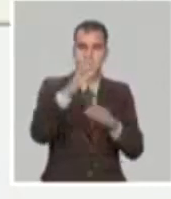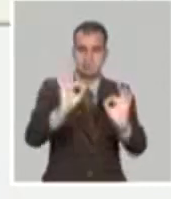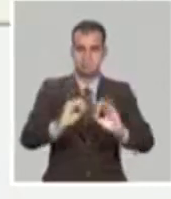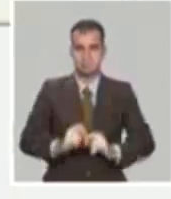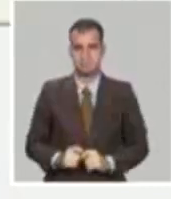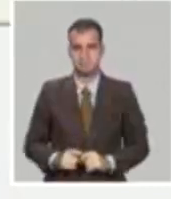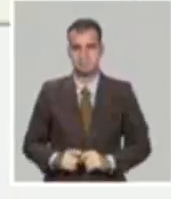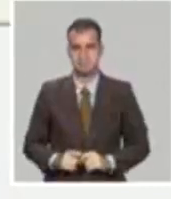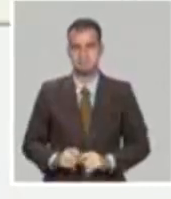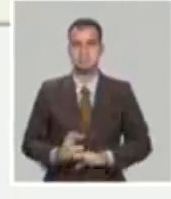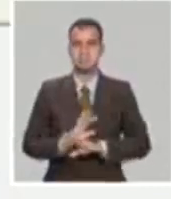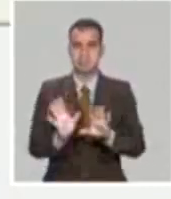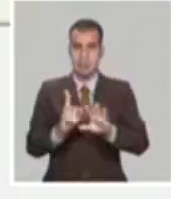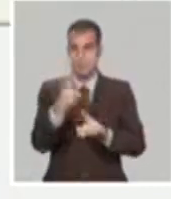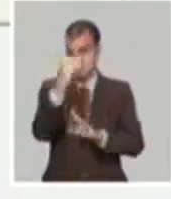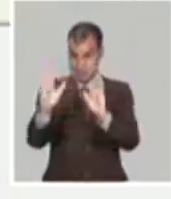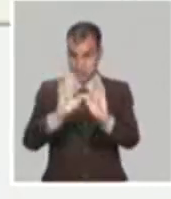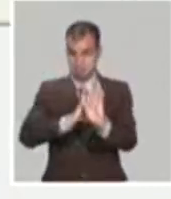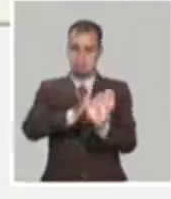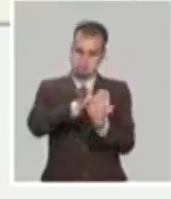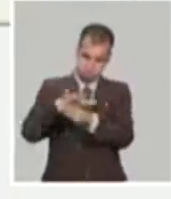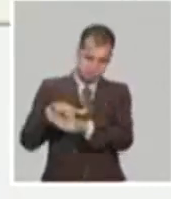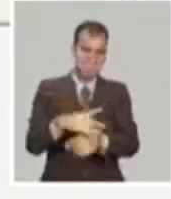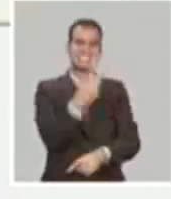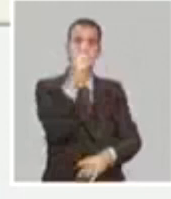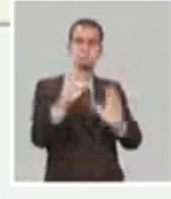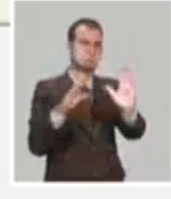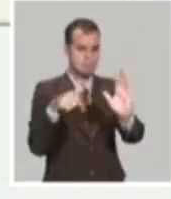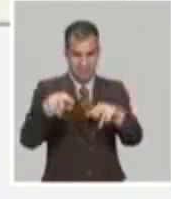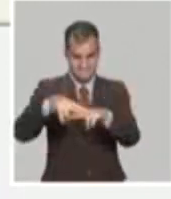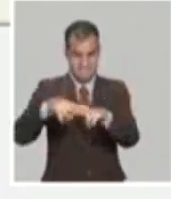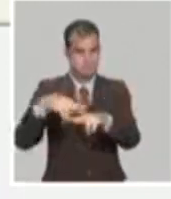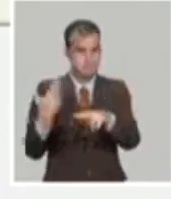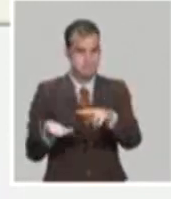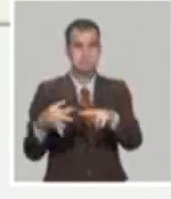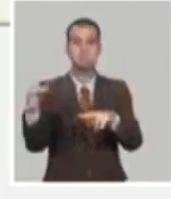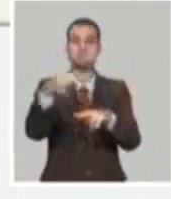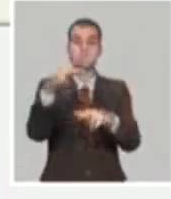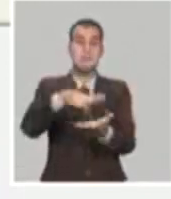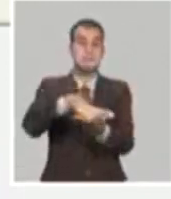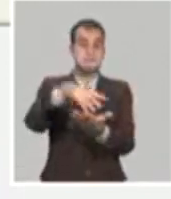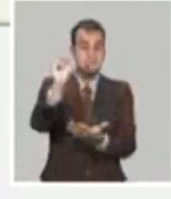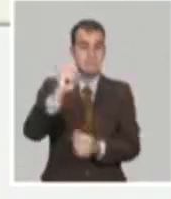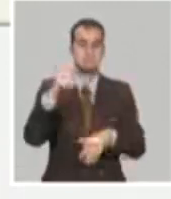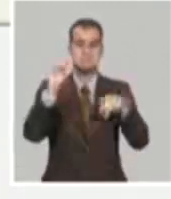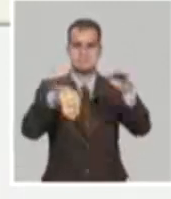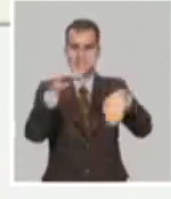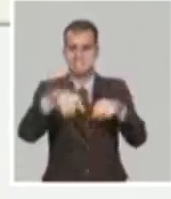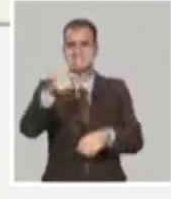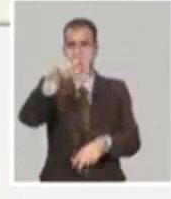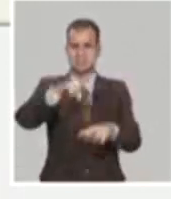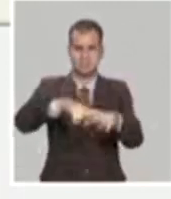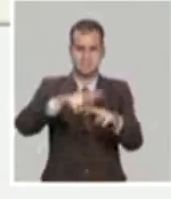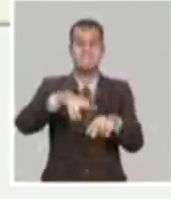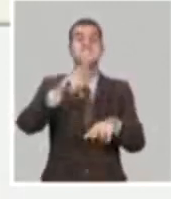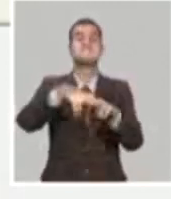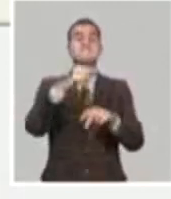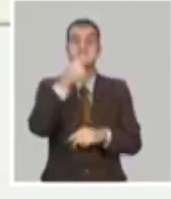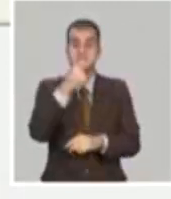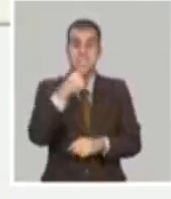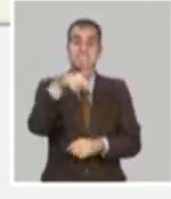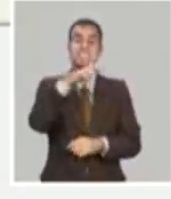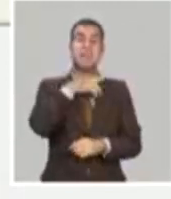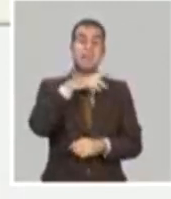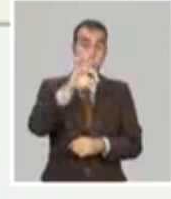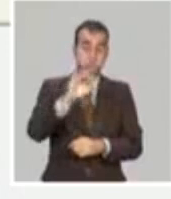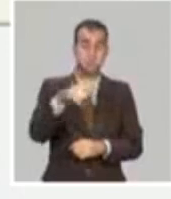etapa de La Habana, que es los municipios Plaza, Playa, Centro Habana, Habana Vieja, Cerro,